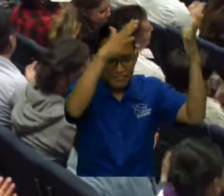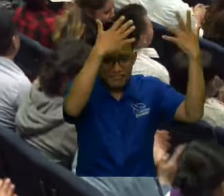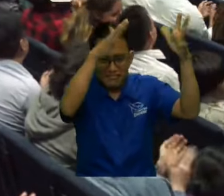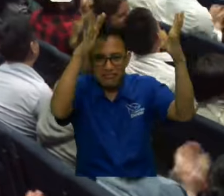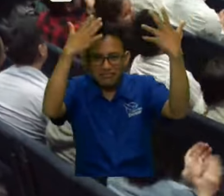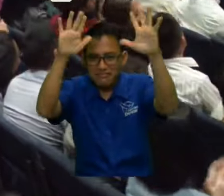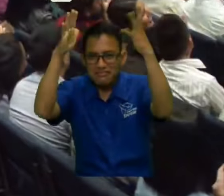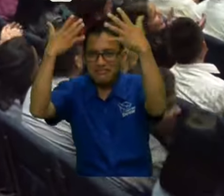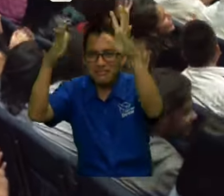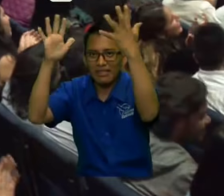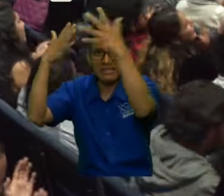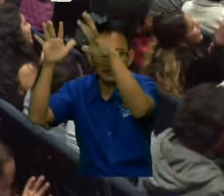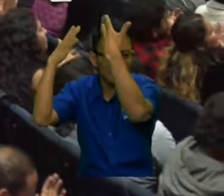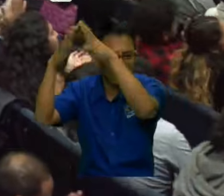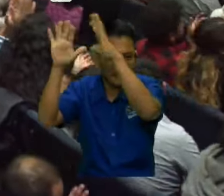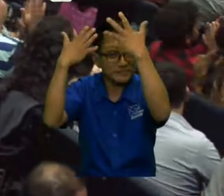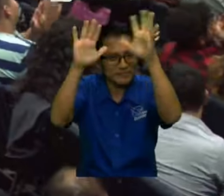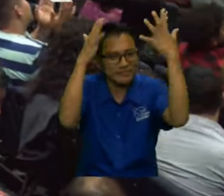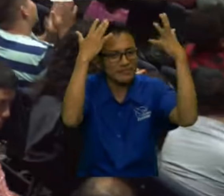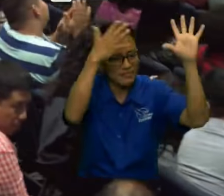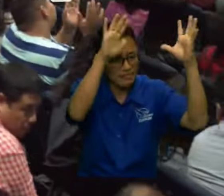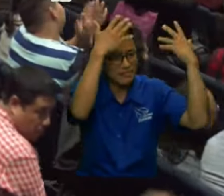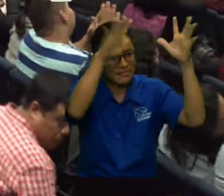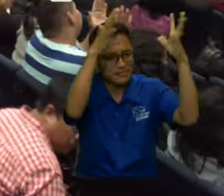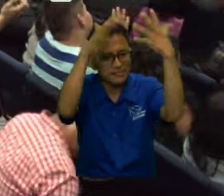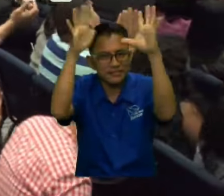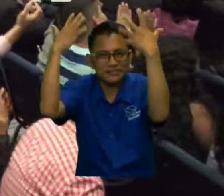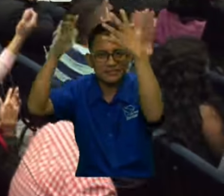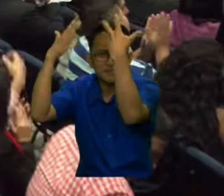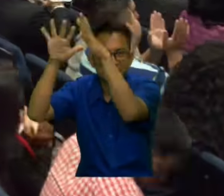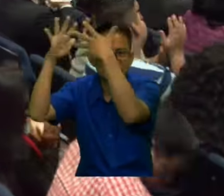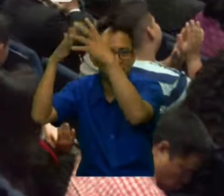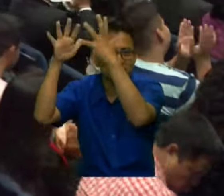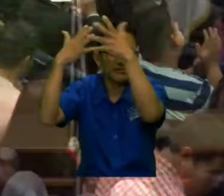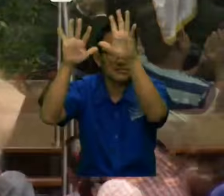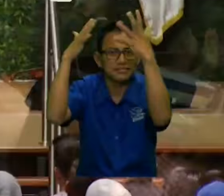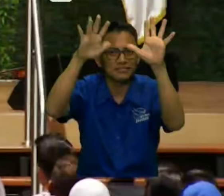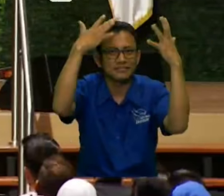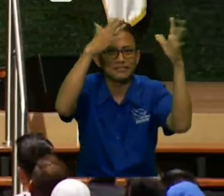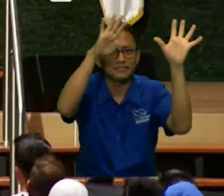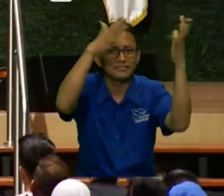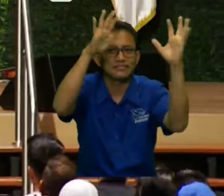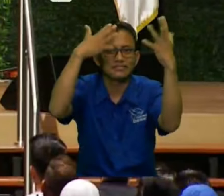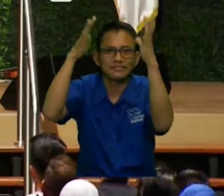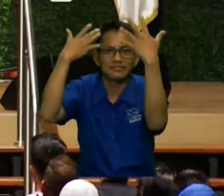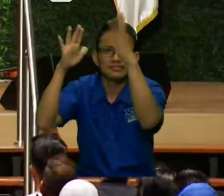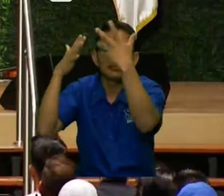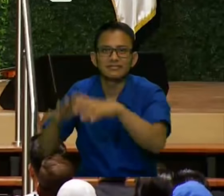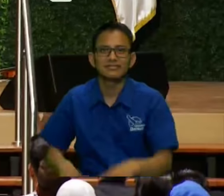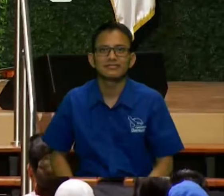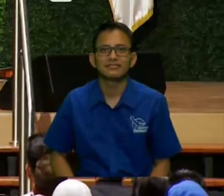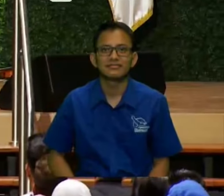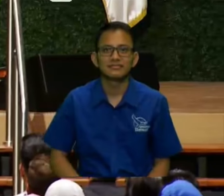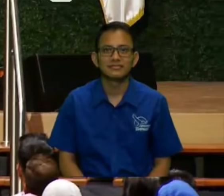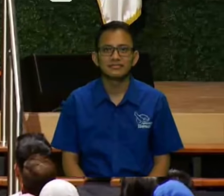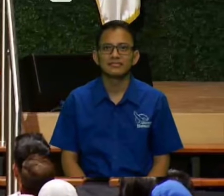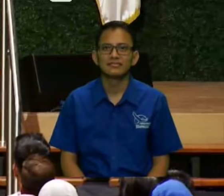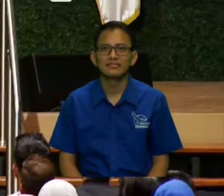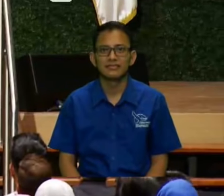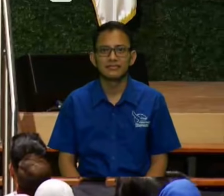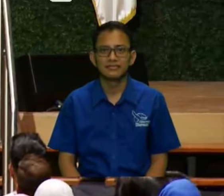cuenta? Yo puedo decir,